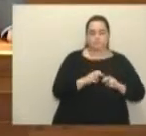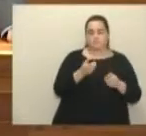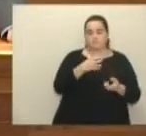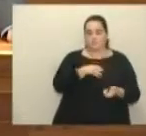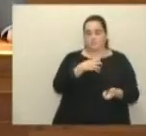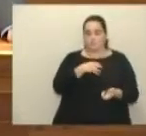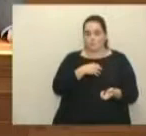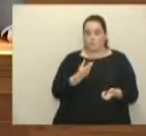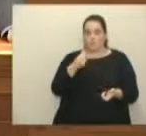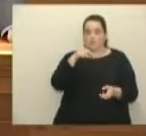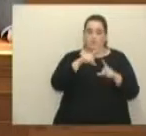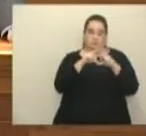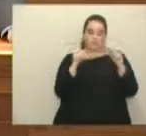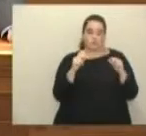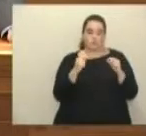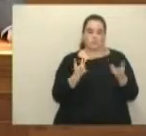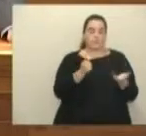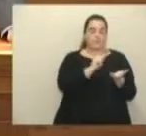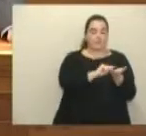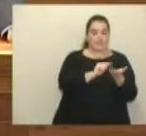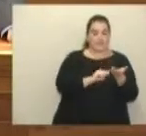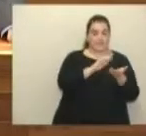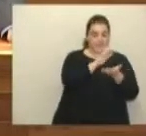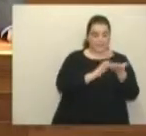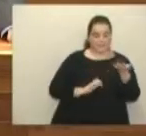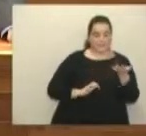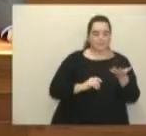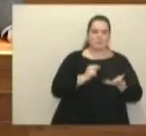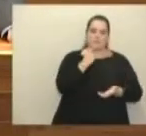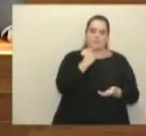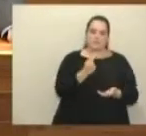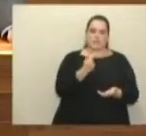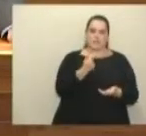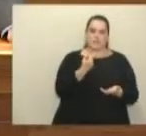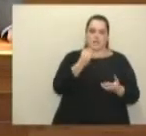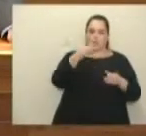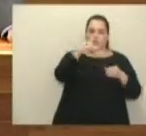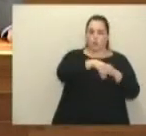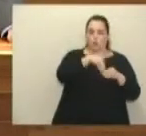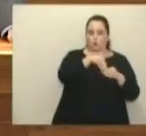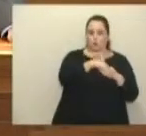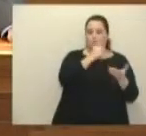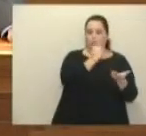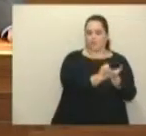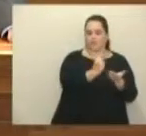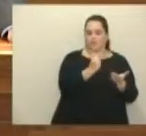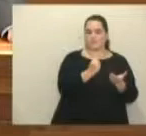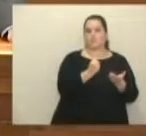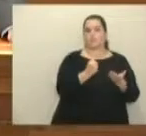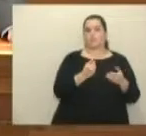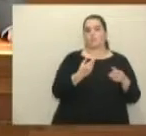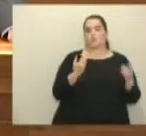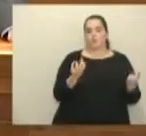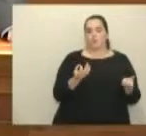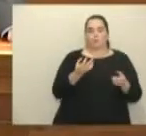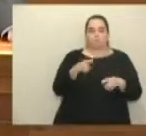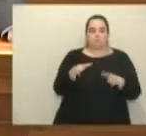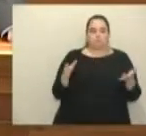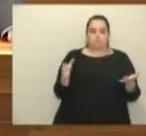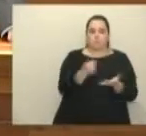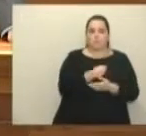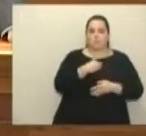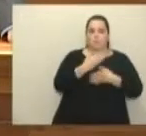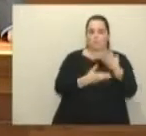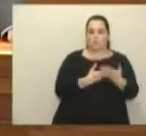y seguía en ese dictamen, se sigue explicitando el contenido de ese registro, la licitación y adjudicación, los licitadores concurrentes invitados en los